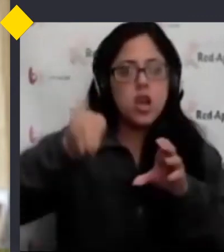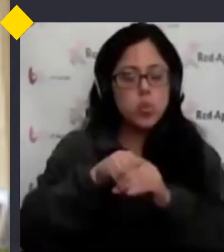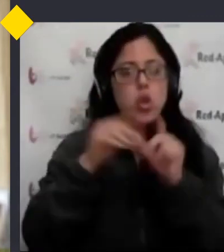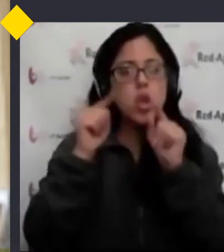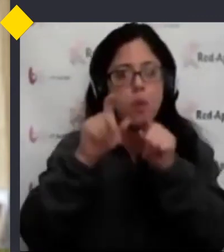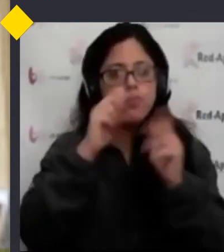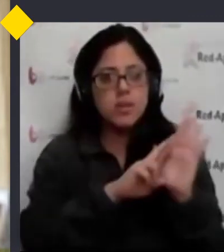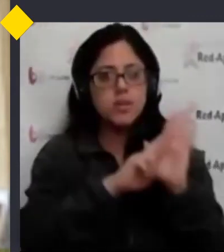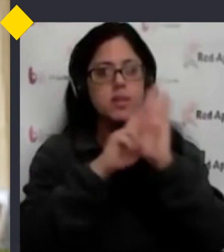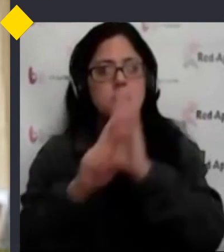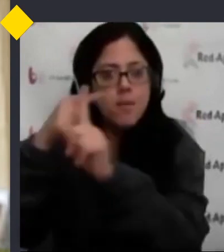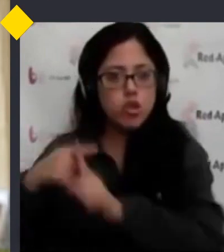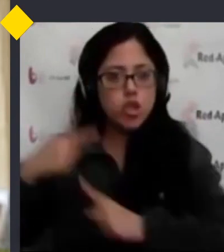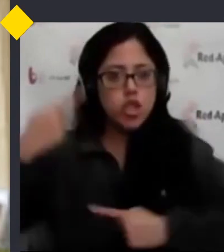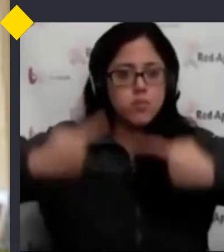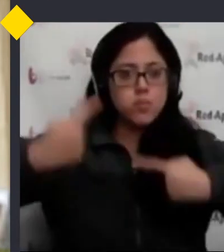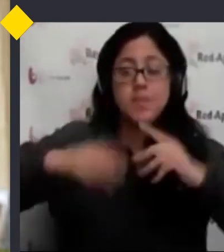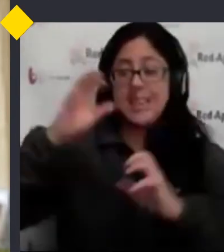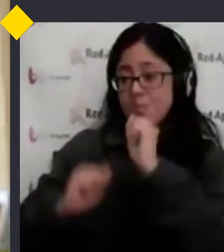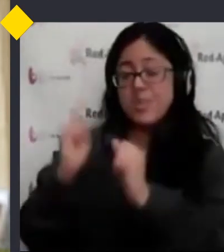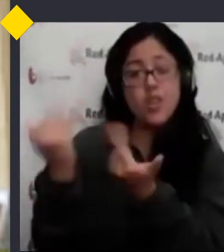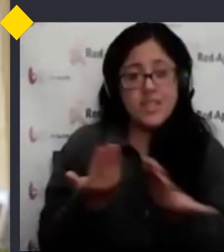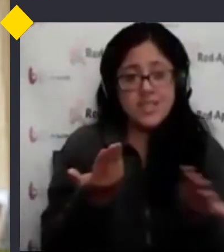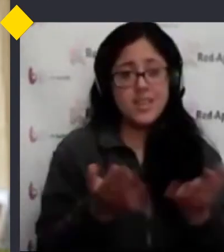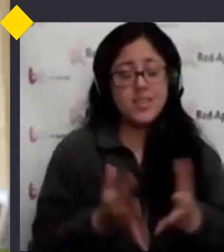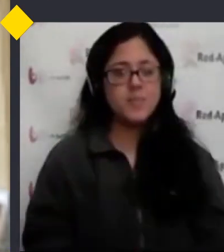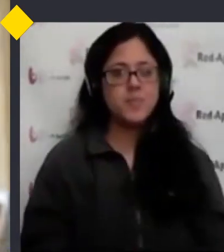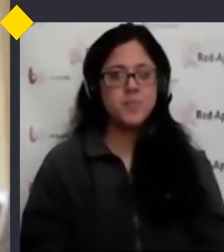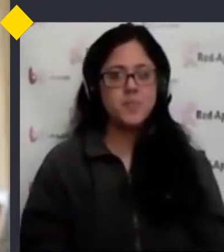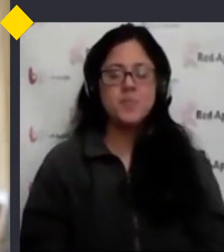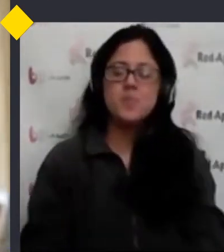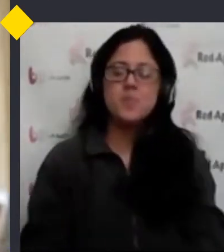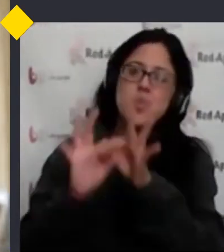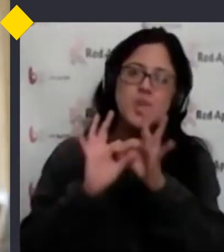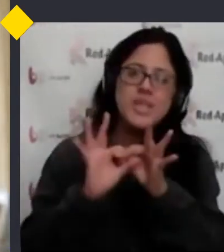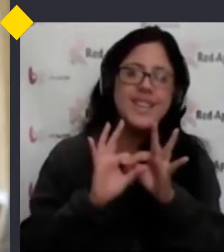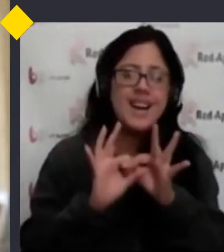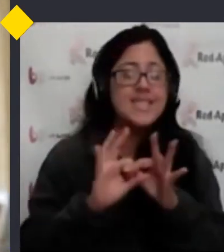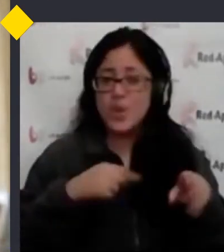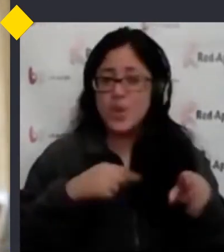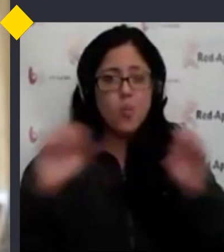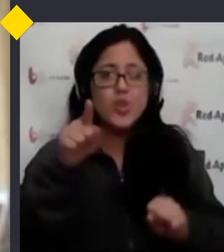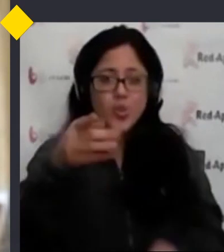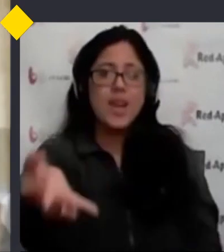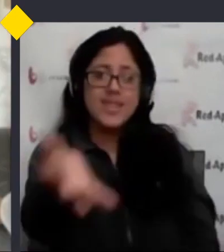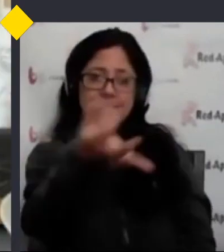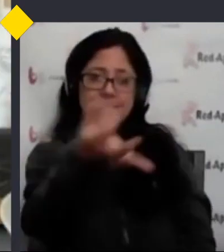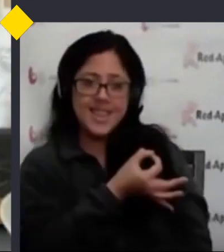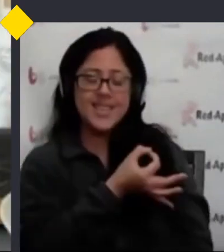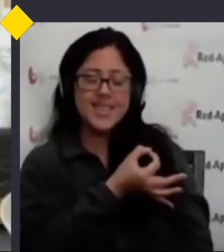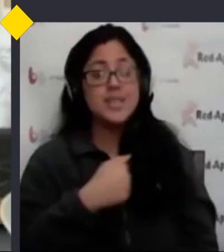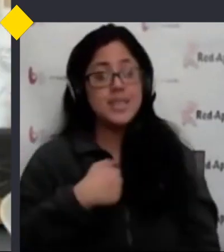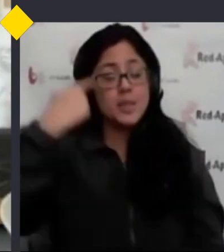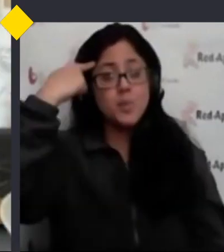ventaja competitiva y todas las empresas lo van a necesitar. No, muchas gracias, Denis. No puedo estar más de acuerdo con lo que dijiste. Creo que,